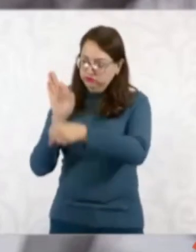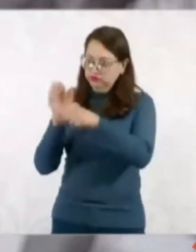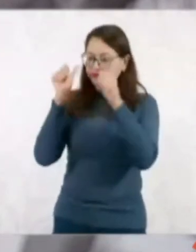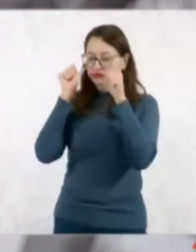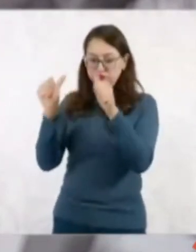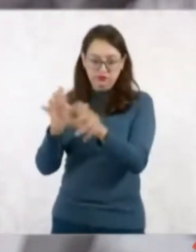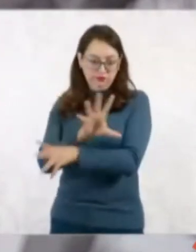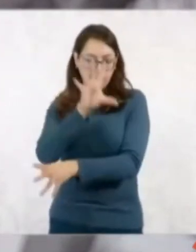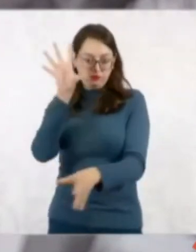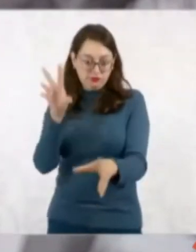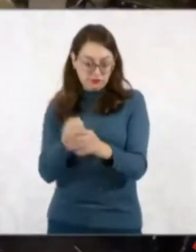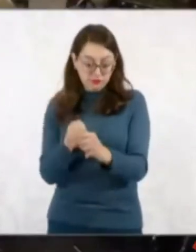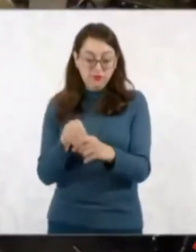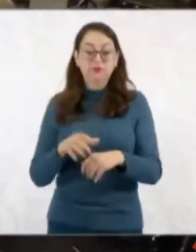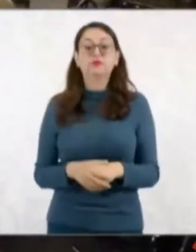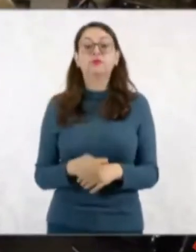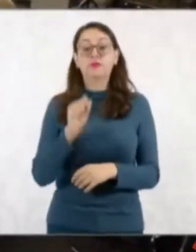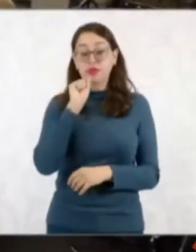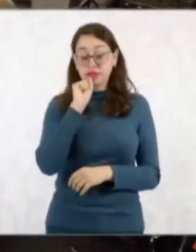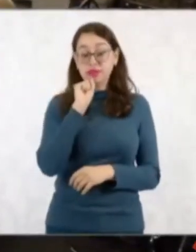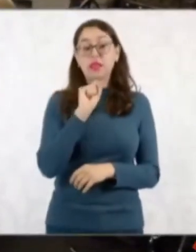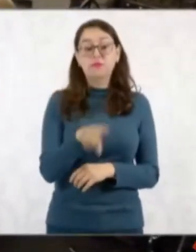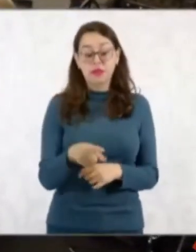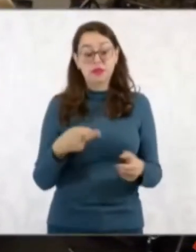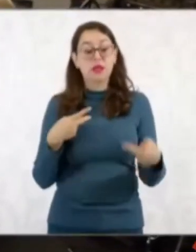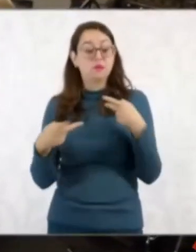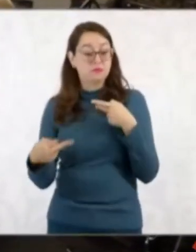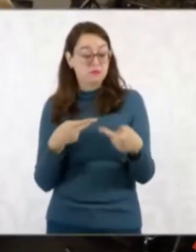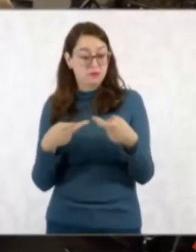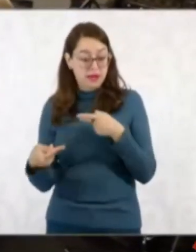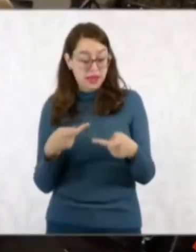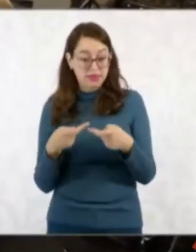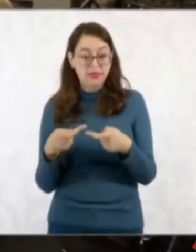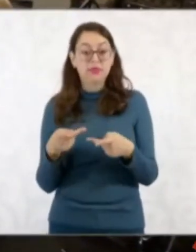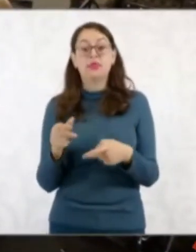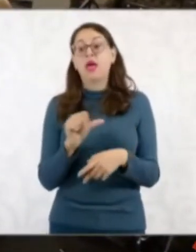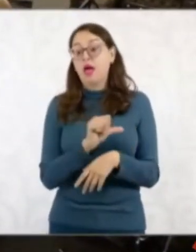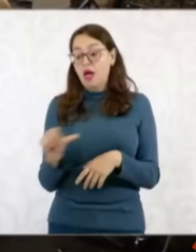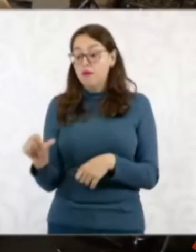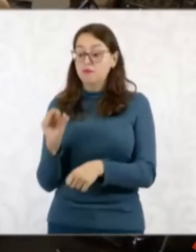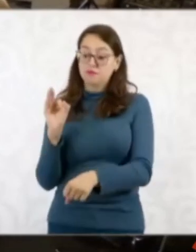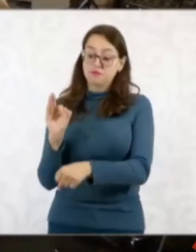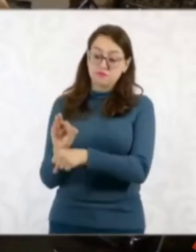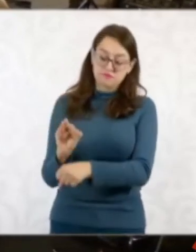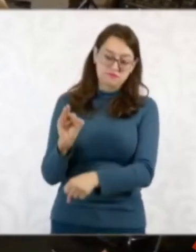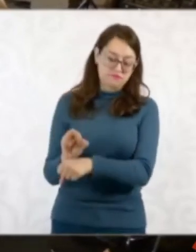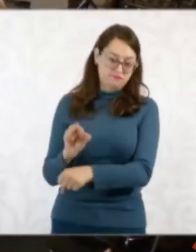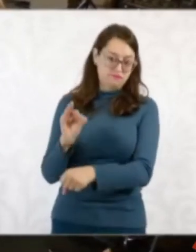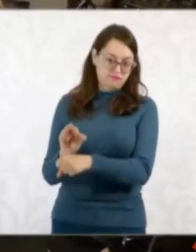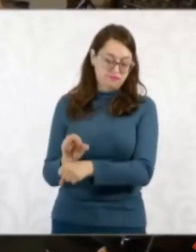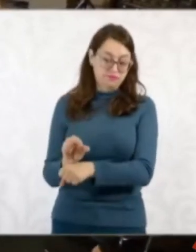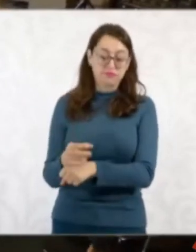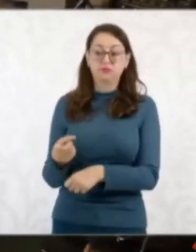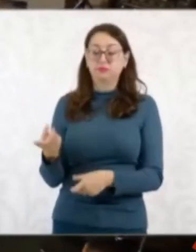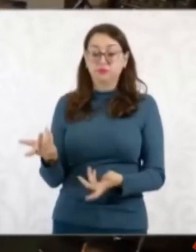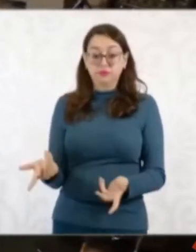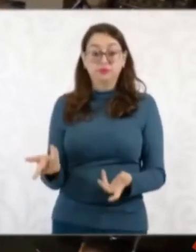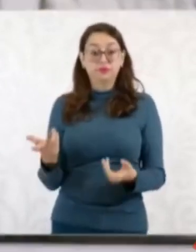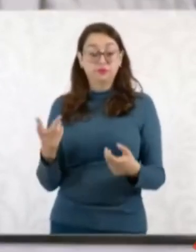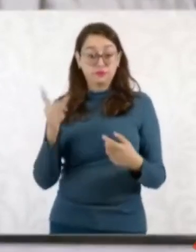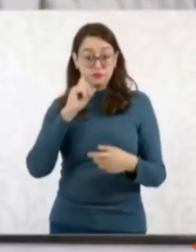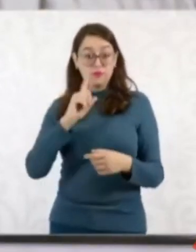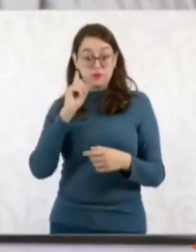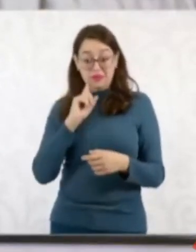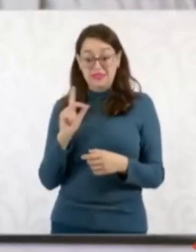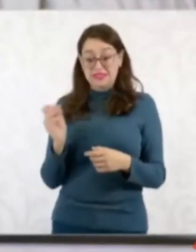del Estado. Y además, pues los planes integrales de protección para aquellas víctimas que sean sobrevivientes, que hayan